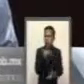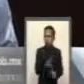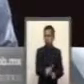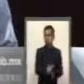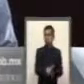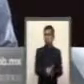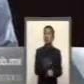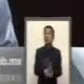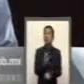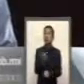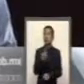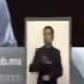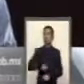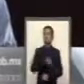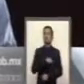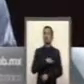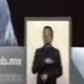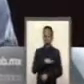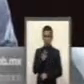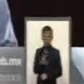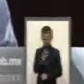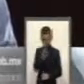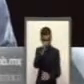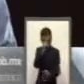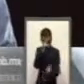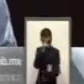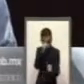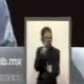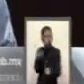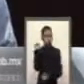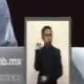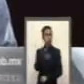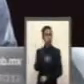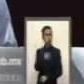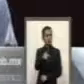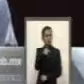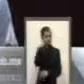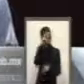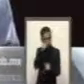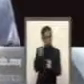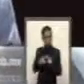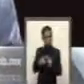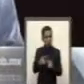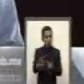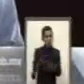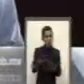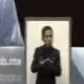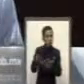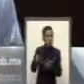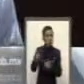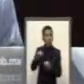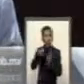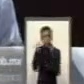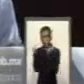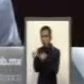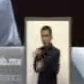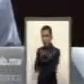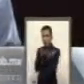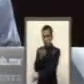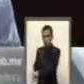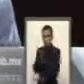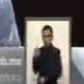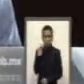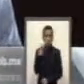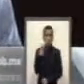a favor del acuerdo que emite la Junta de Coordinación Política, pues debemos de analizar a